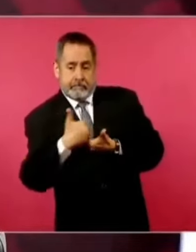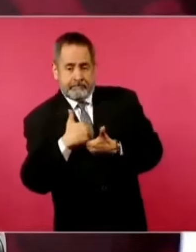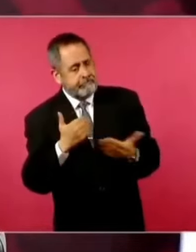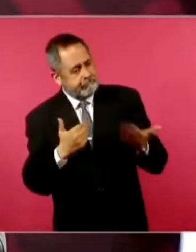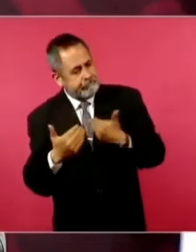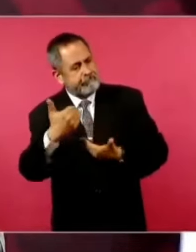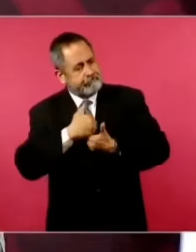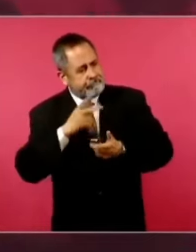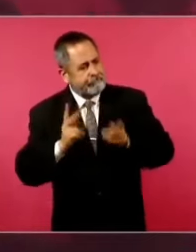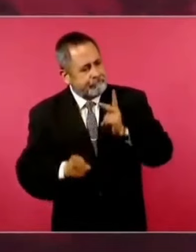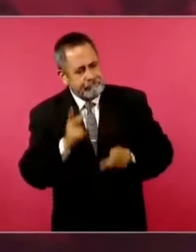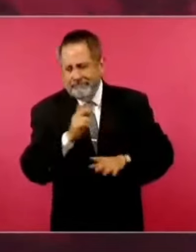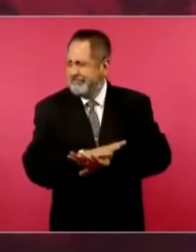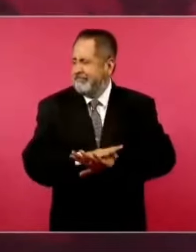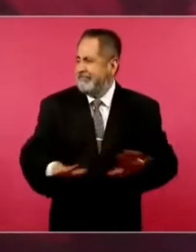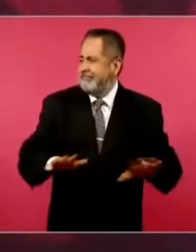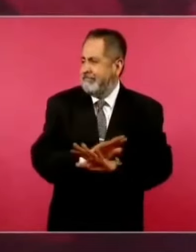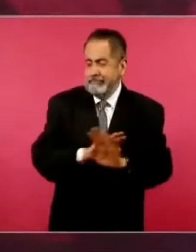a